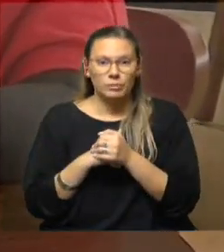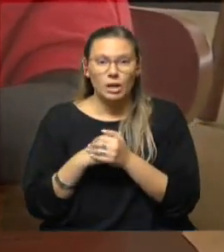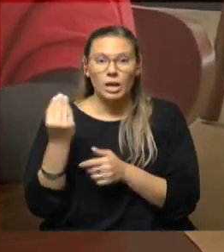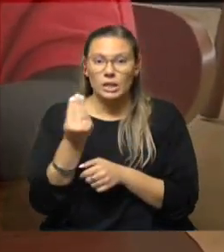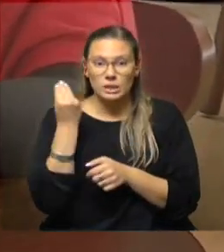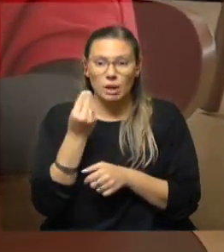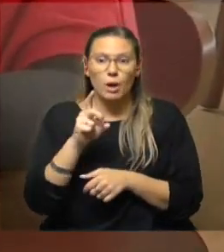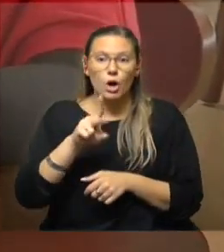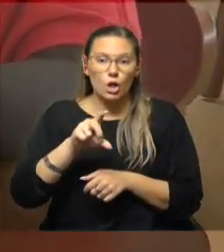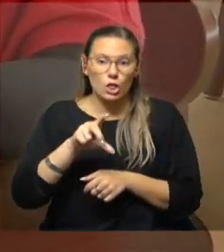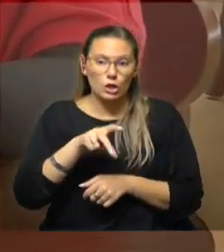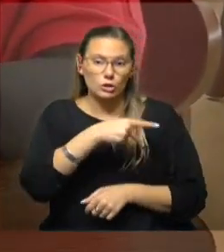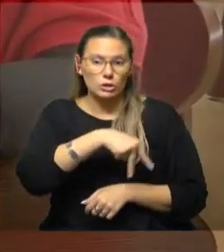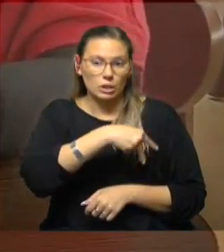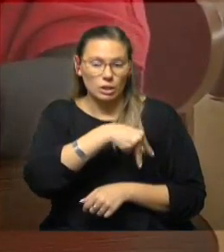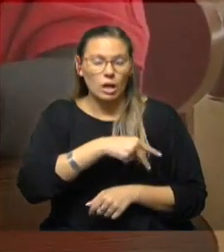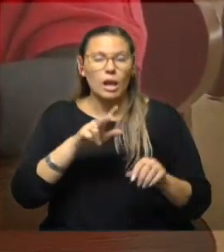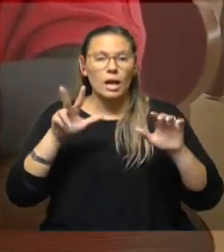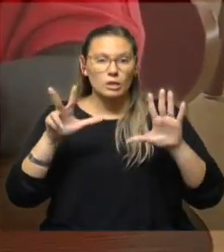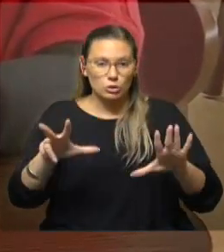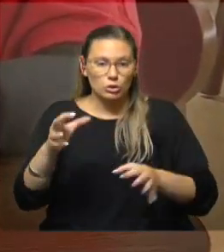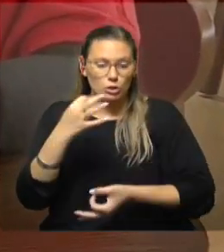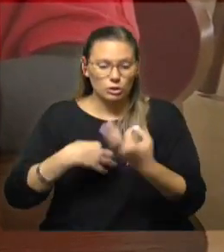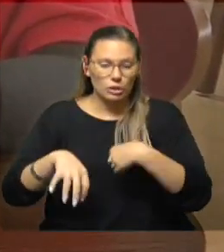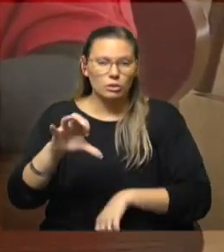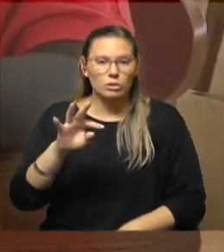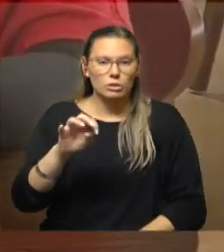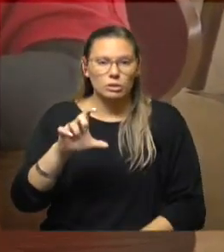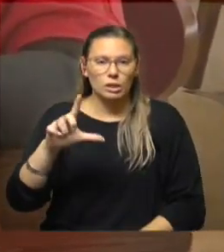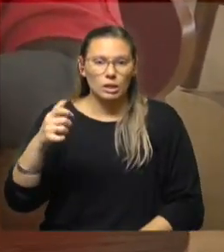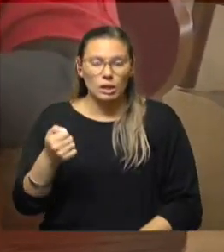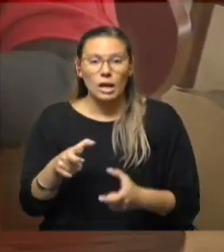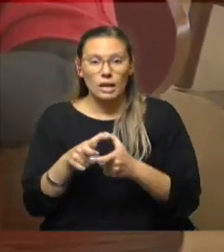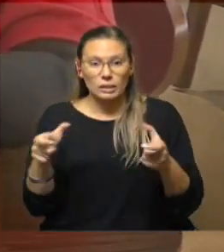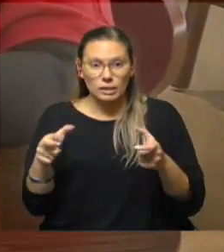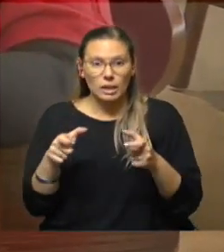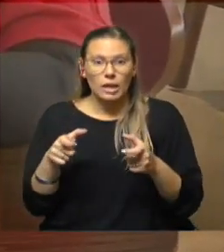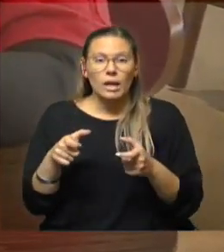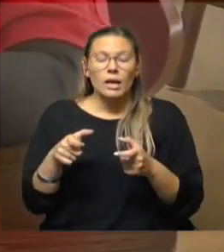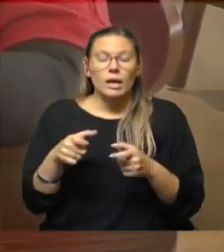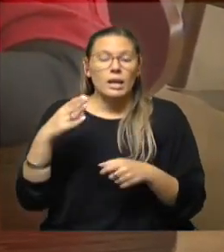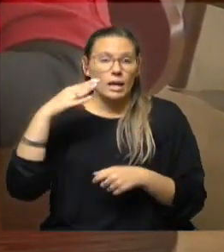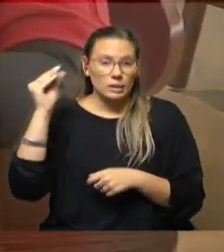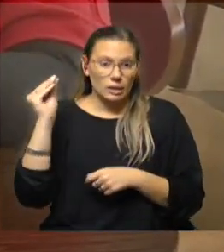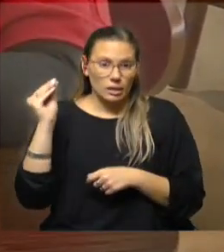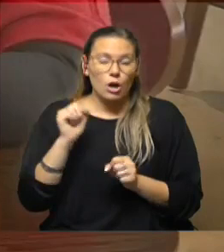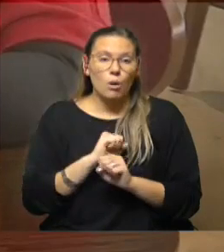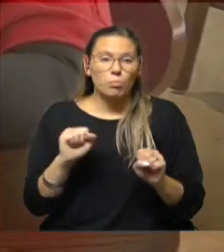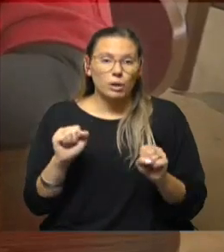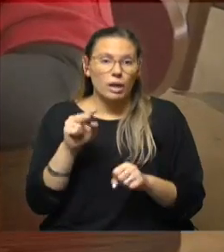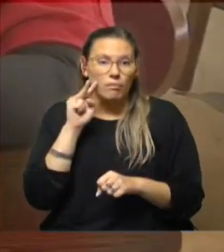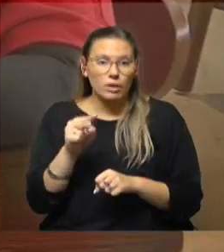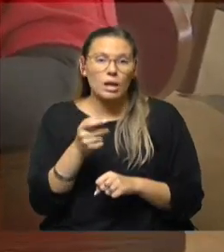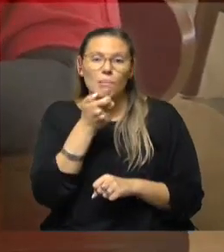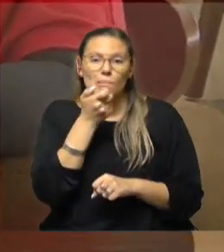sábado 12 de noviembre a las 20 horas, Teatro Estela, tienen entradas en Ticantel. Pueden ir a ver La